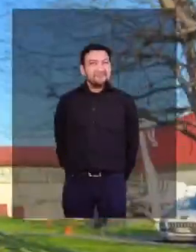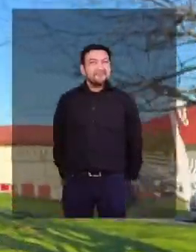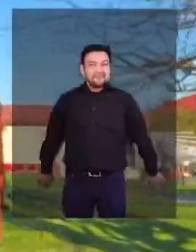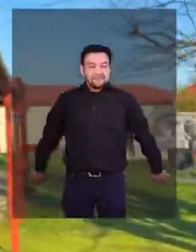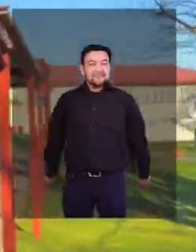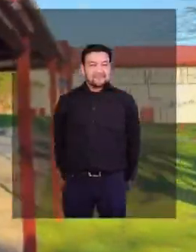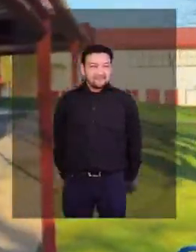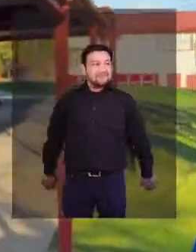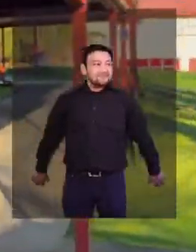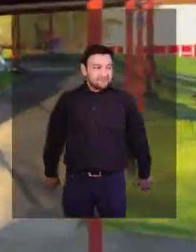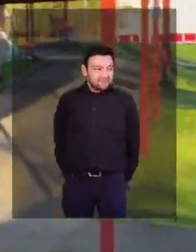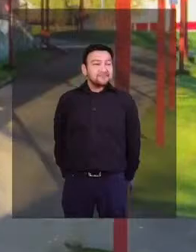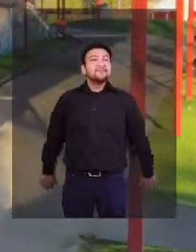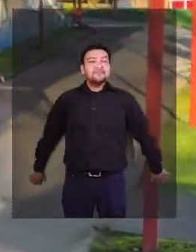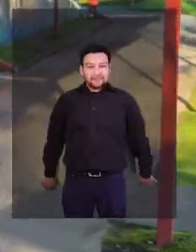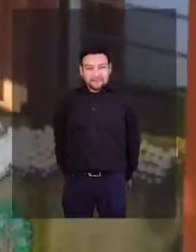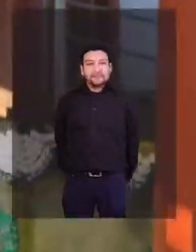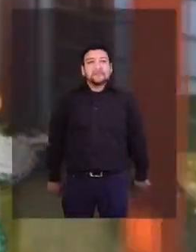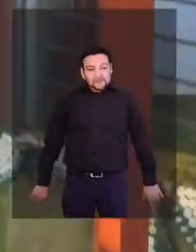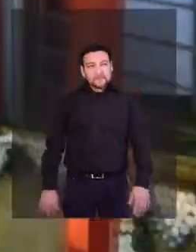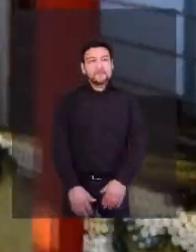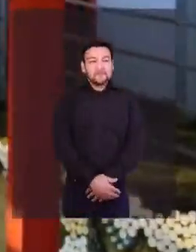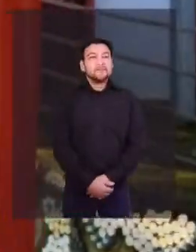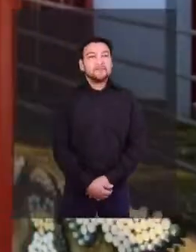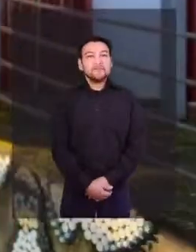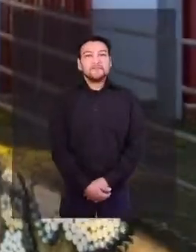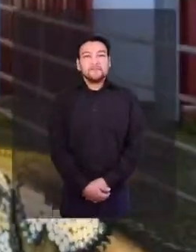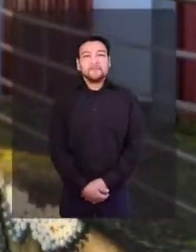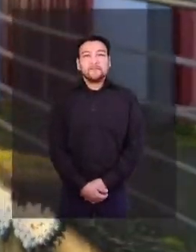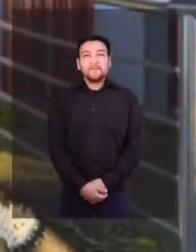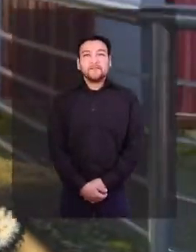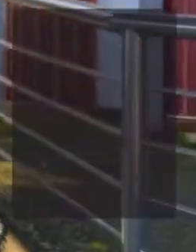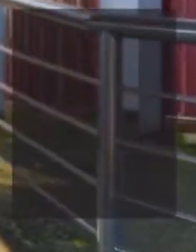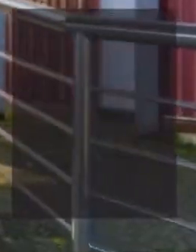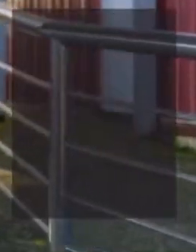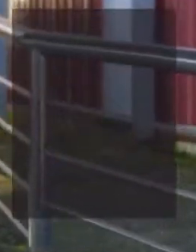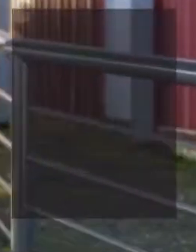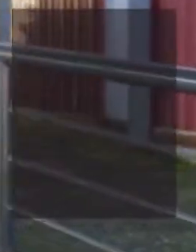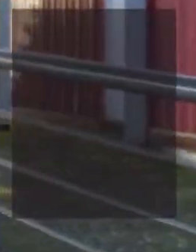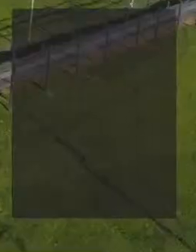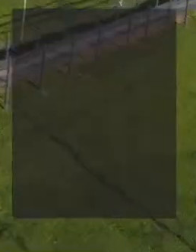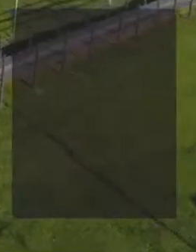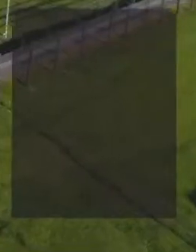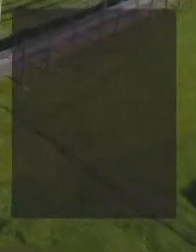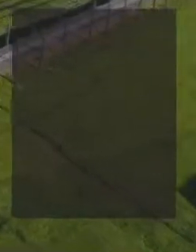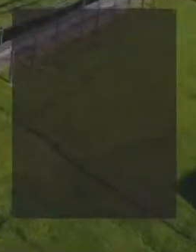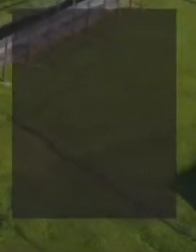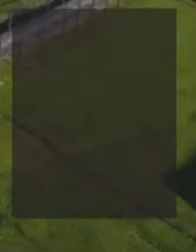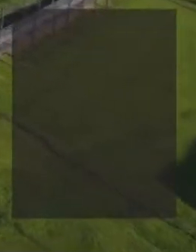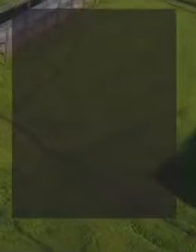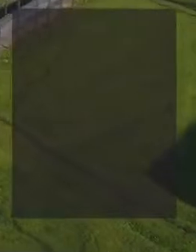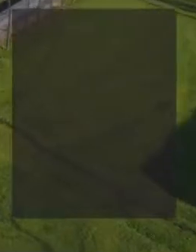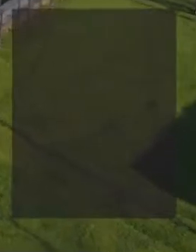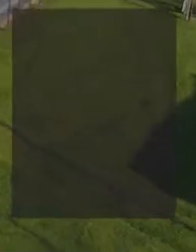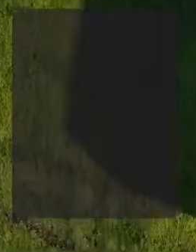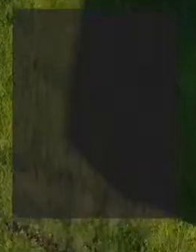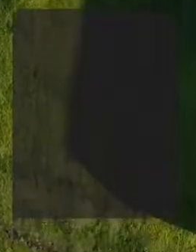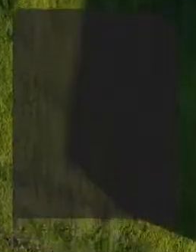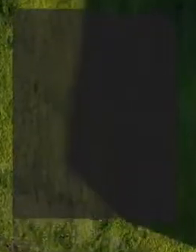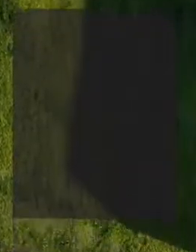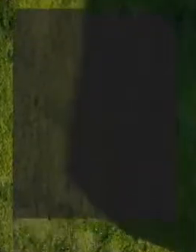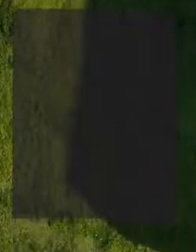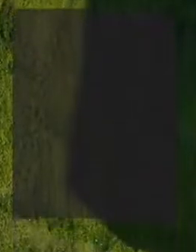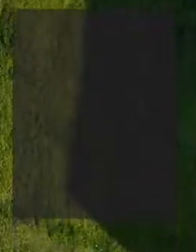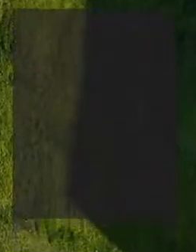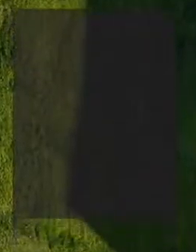investigación e innovación, estimulando la curiosidad y el espíritu crítico para ayudarte a alcanzar tus metas y